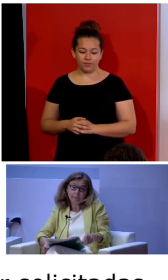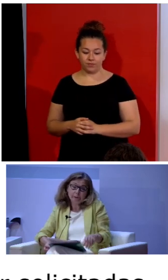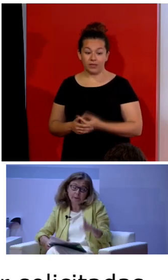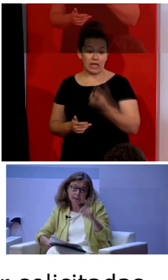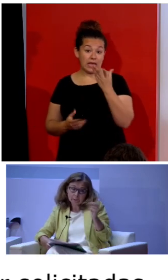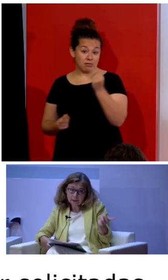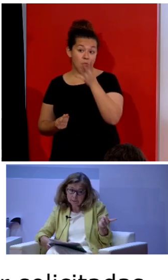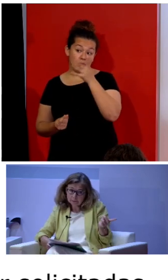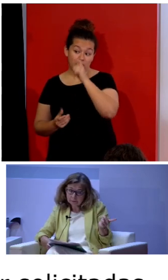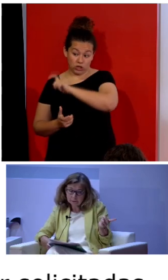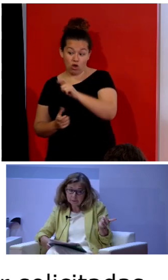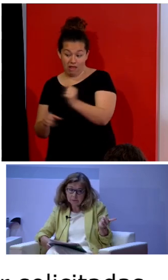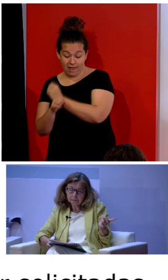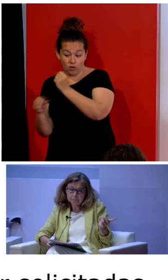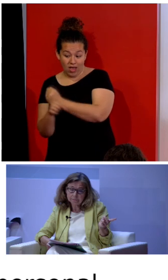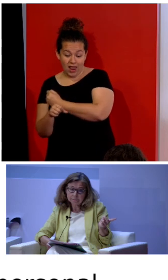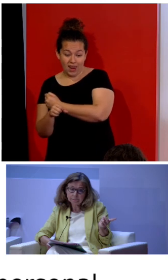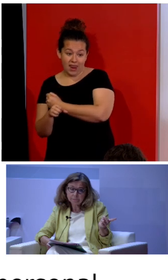tanto por el personal laboral